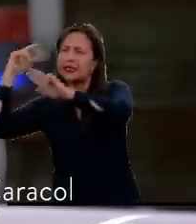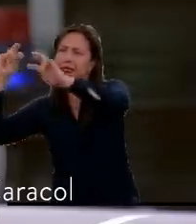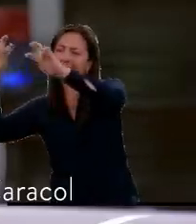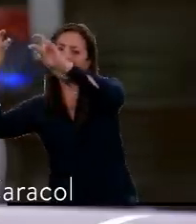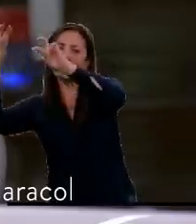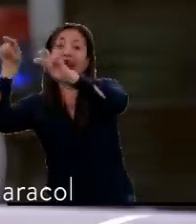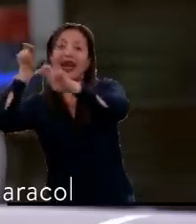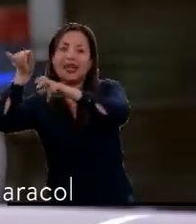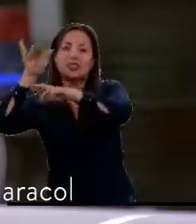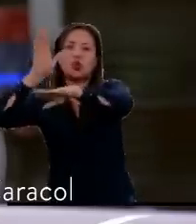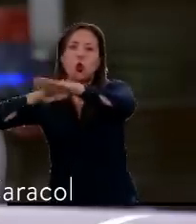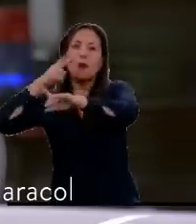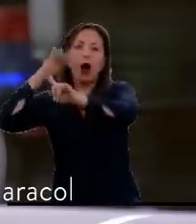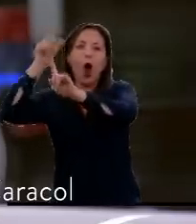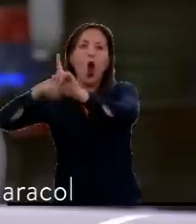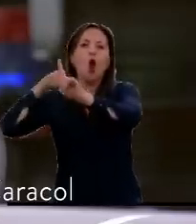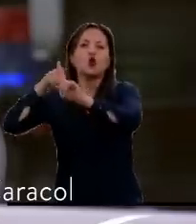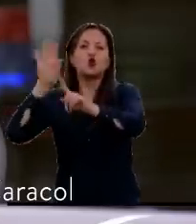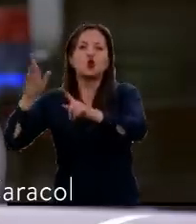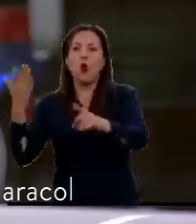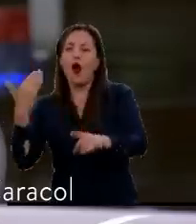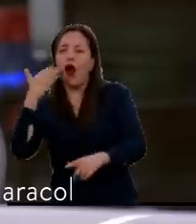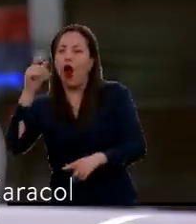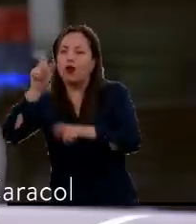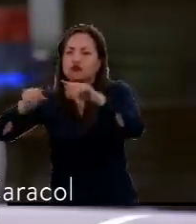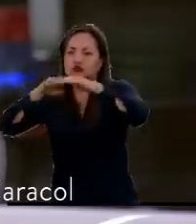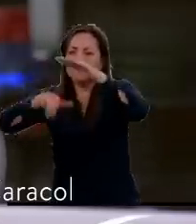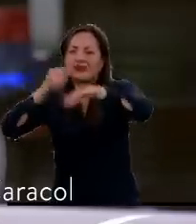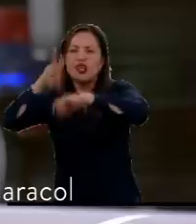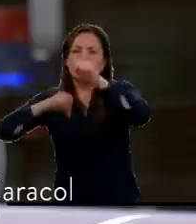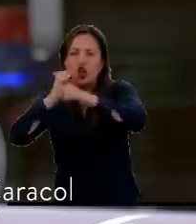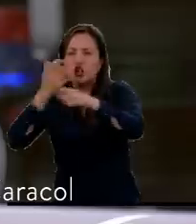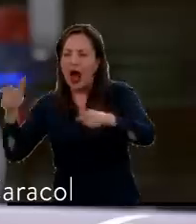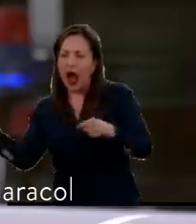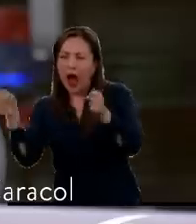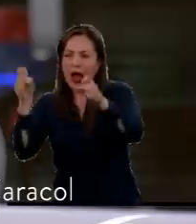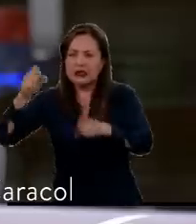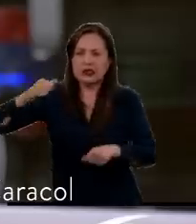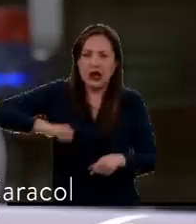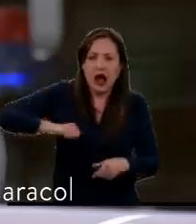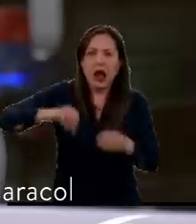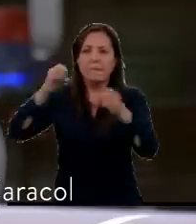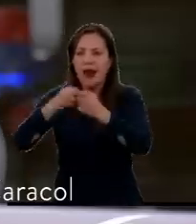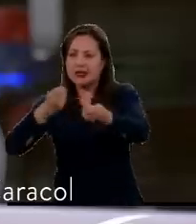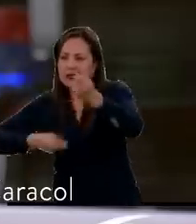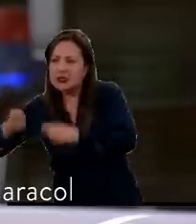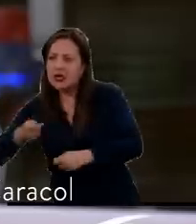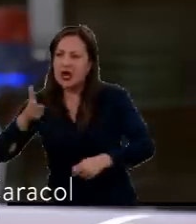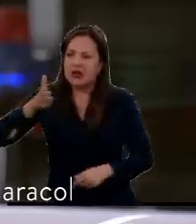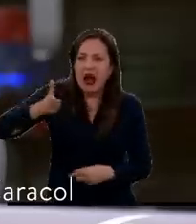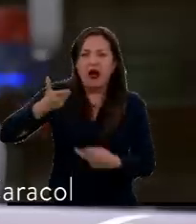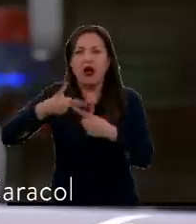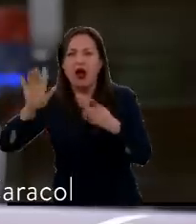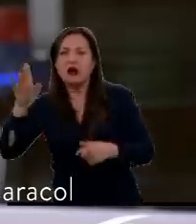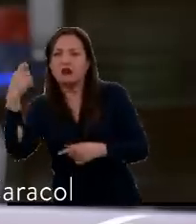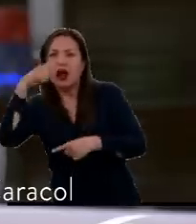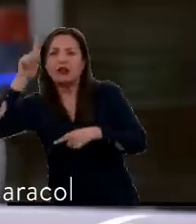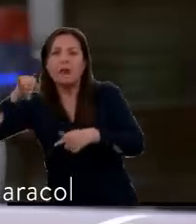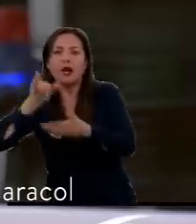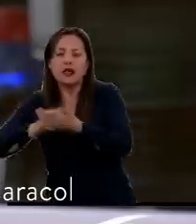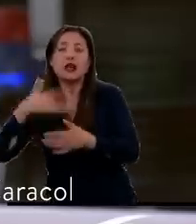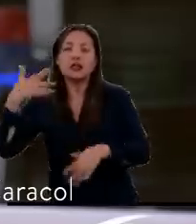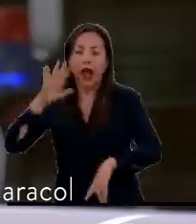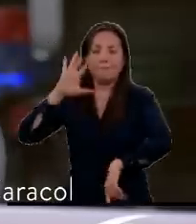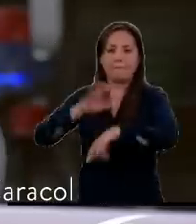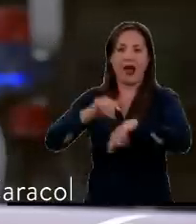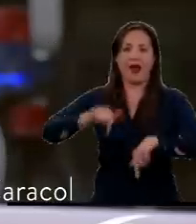trata de menores de edad de tráfico de armas y narcotráfico noticias Caracol habló con uno investigador que explicó los seguimientos y Como un